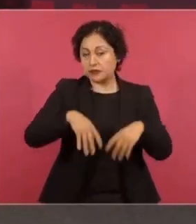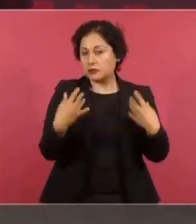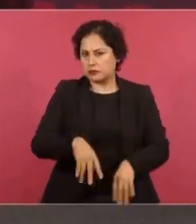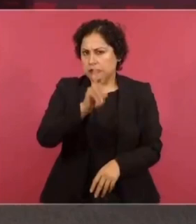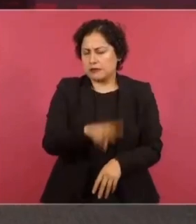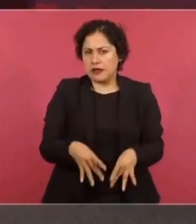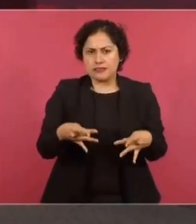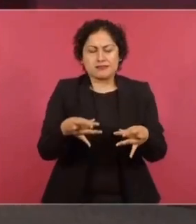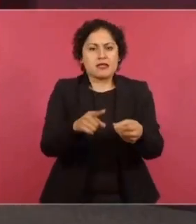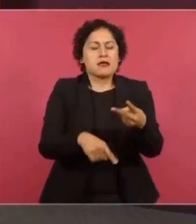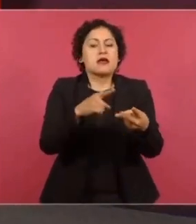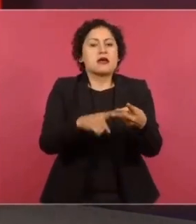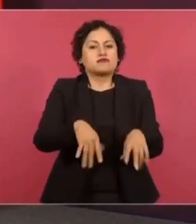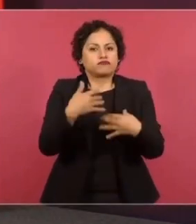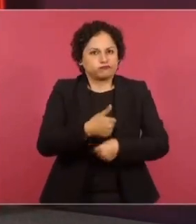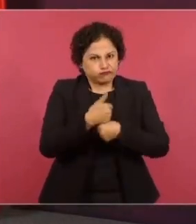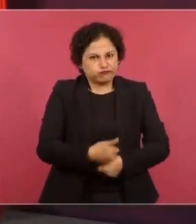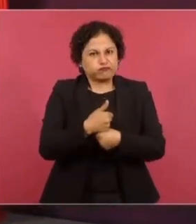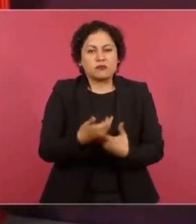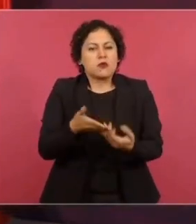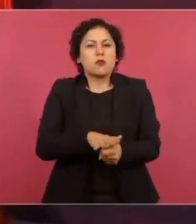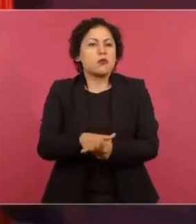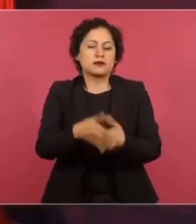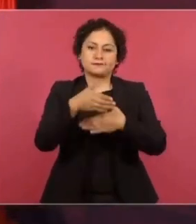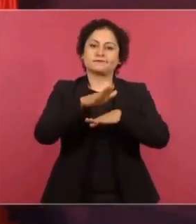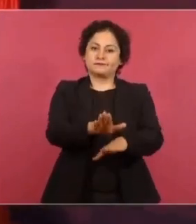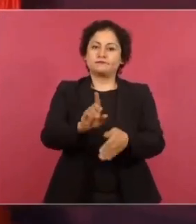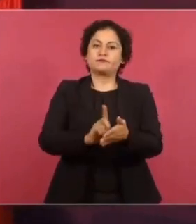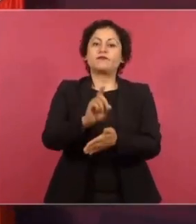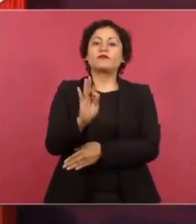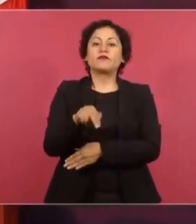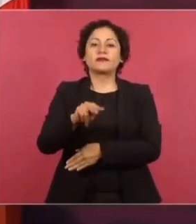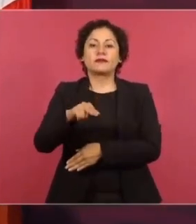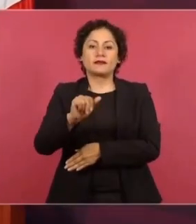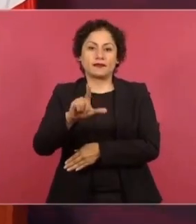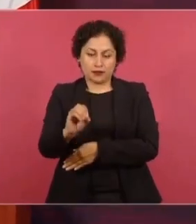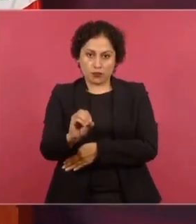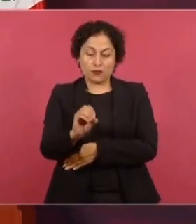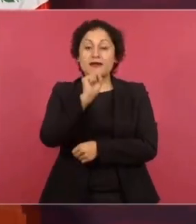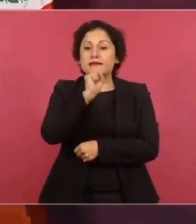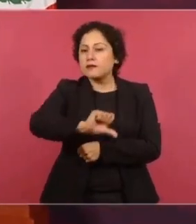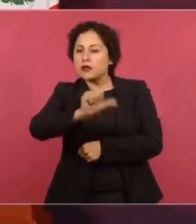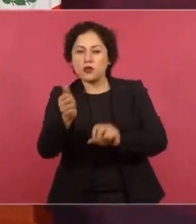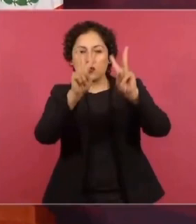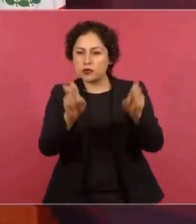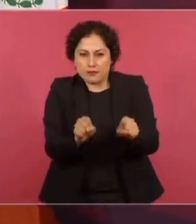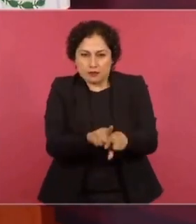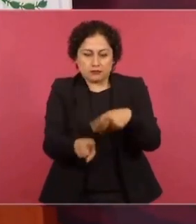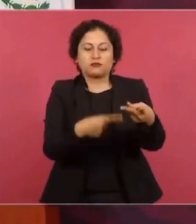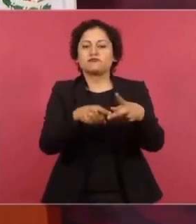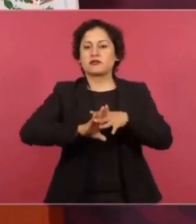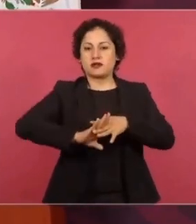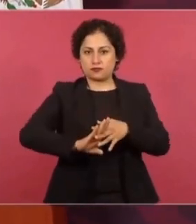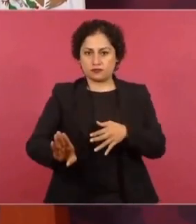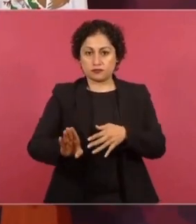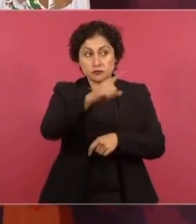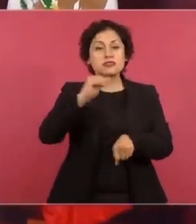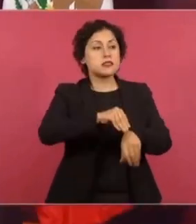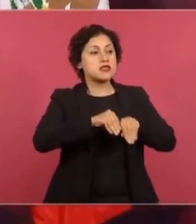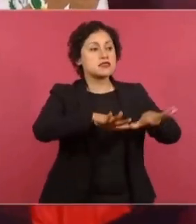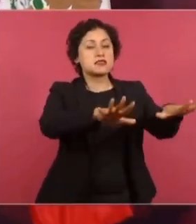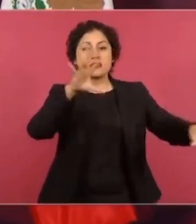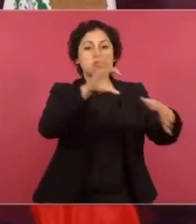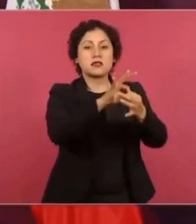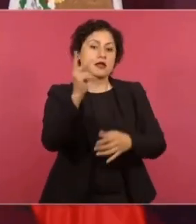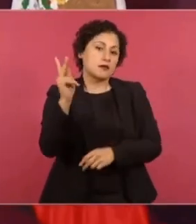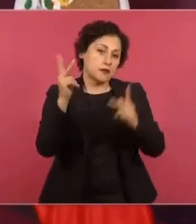lamentables, del uso y los daños que causa el fentanilo, así como el tema migratorio, con propósitos politiqueros.